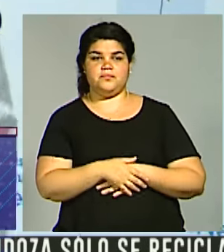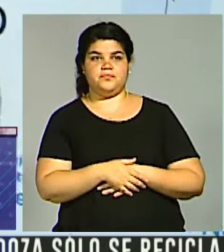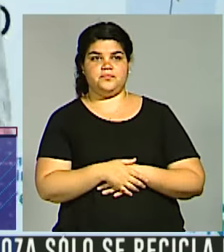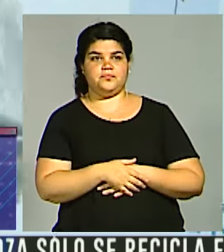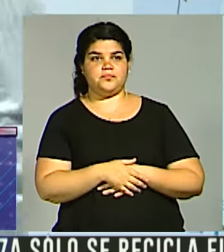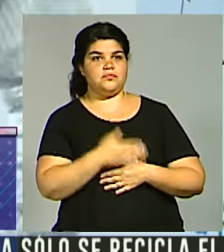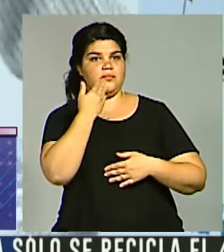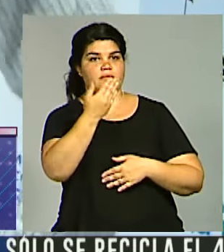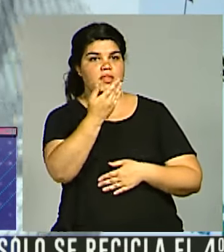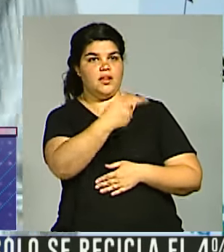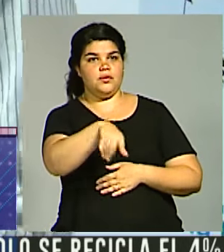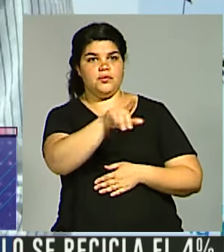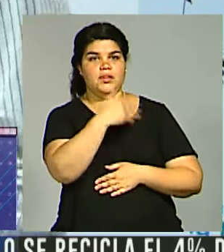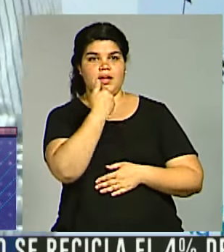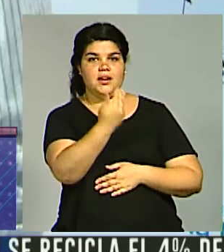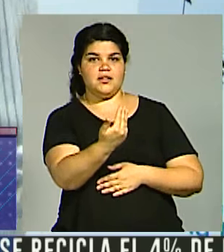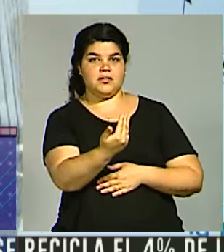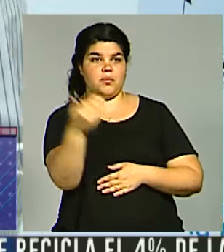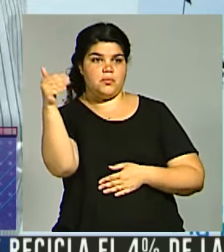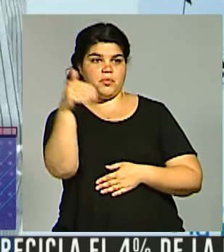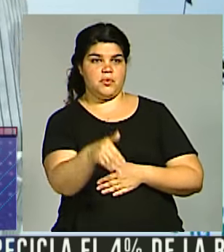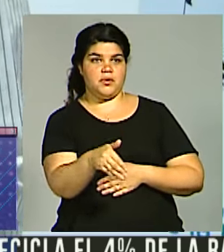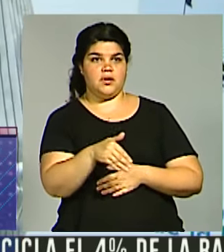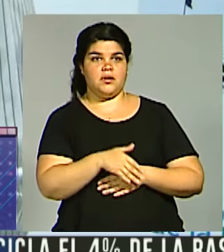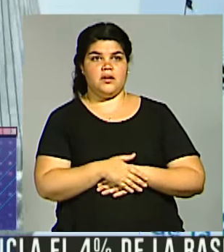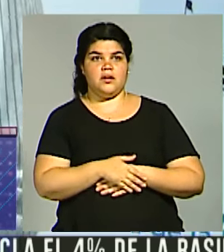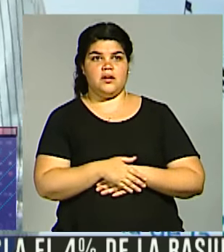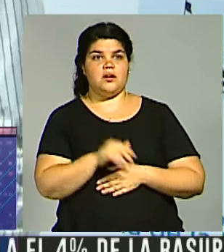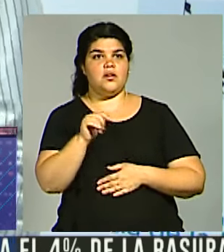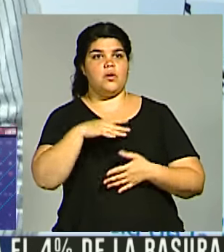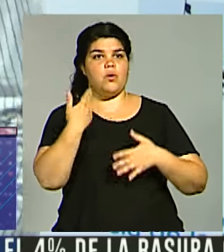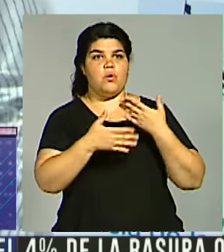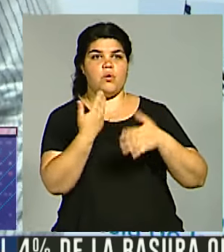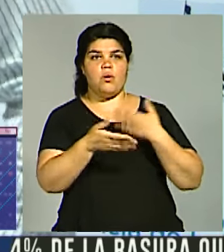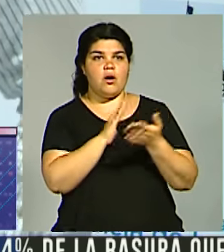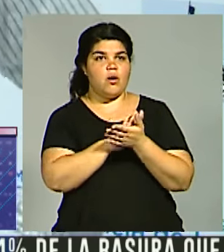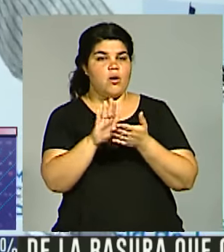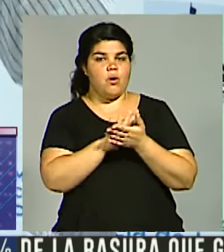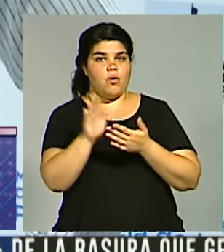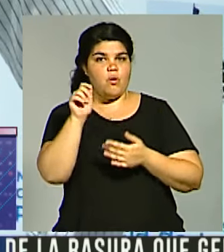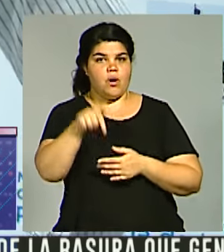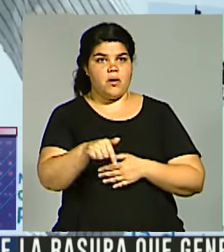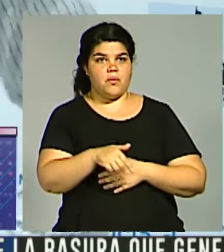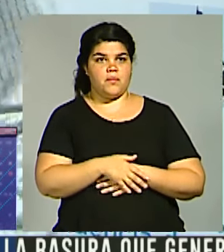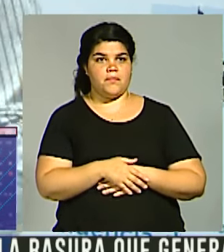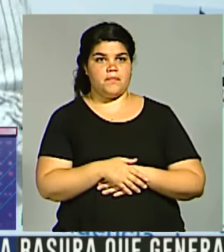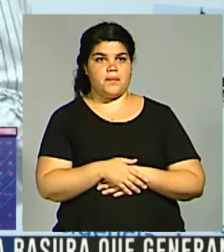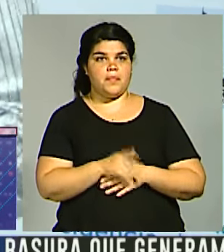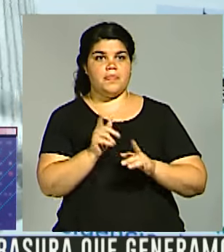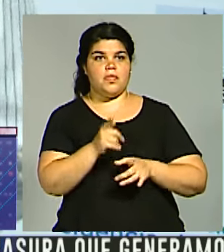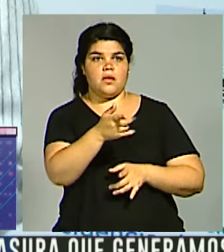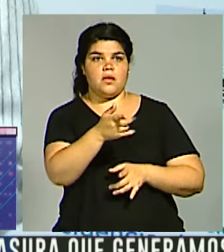Gracias a ustedes, gracias por estar acá presentes en esta nueva jornada de los Juegos Universitarios. Bueno, lo comentabas recién, hemos hecho